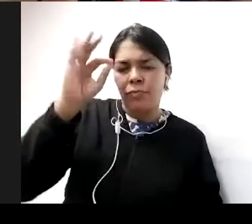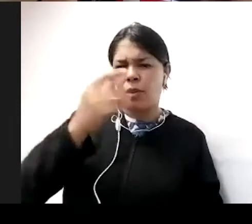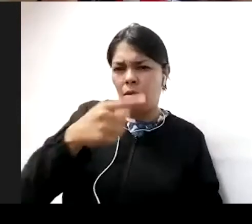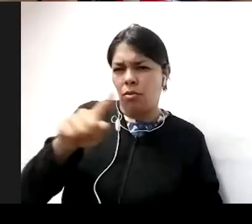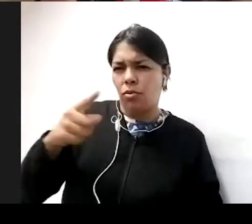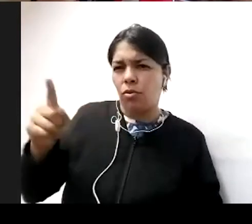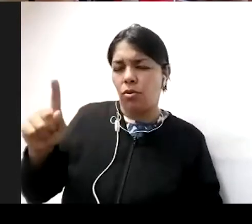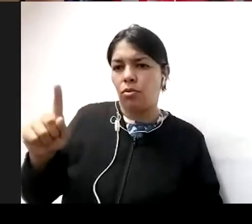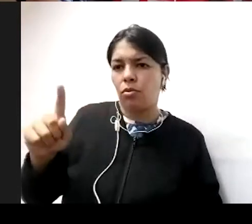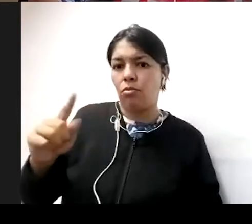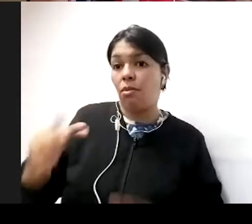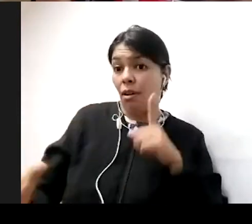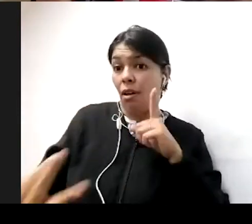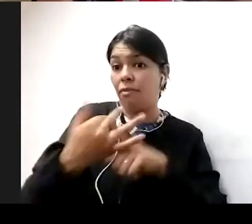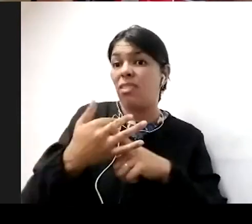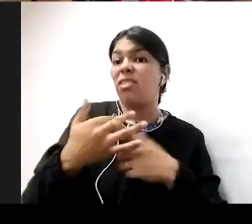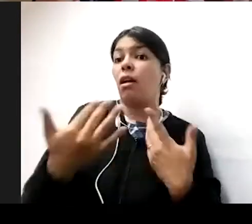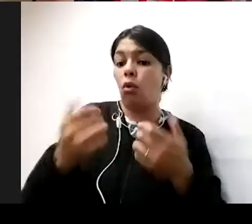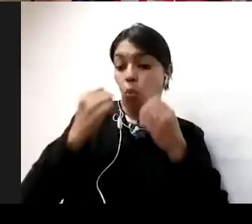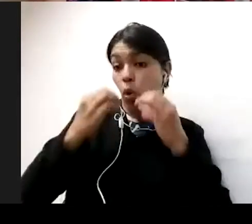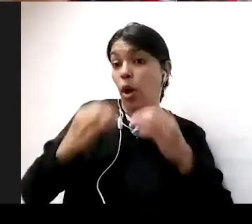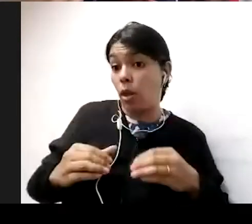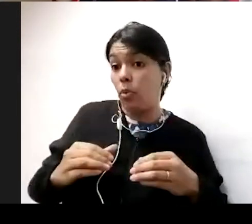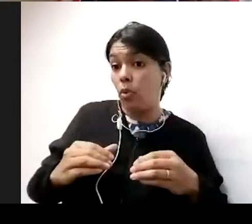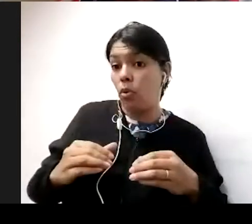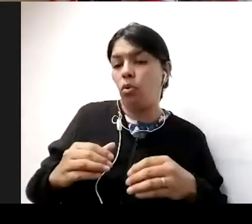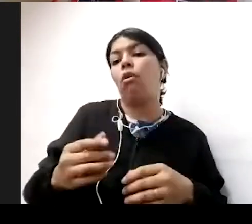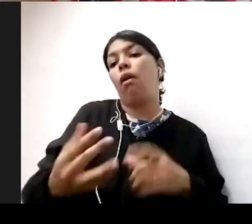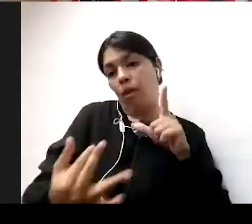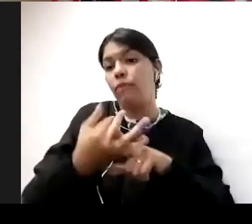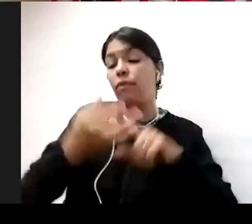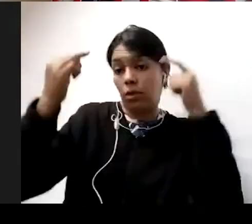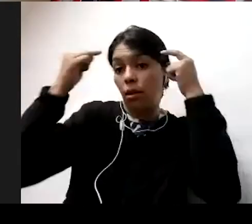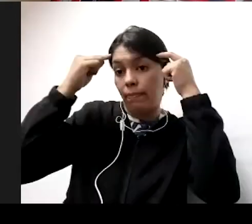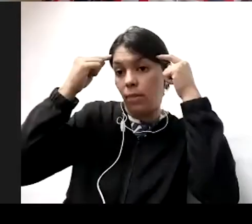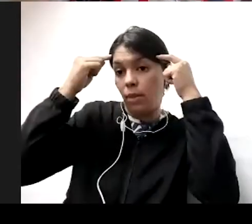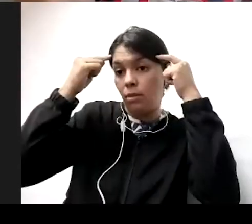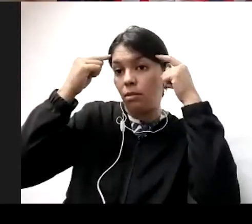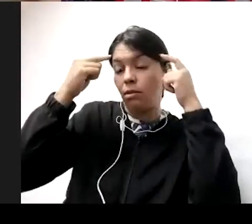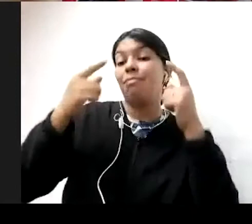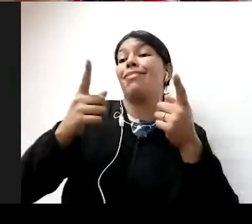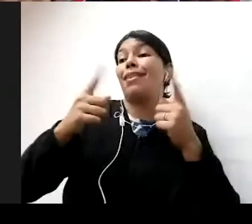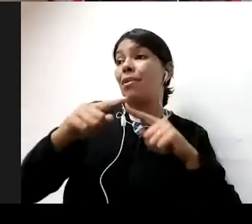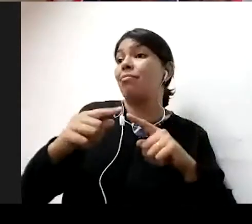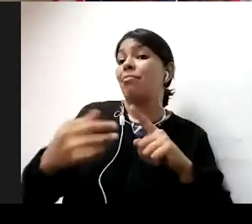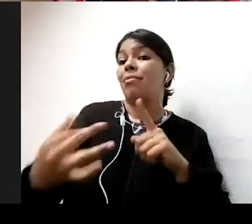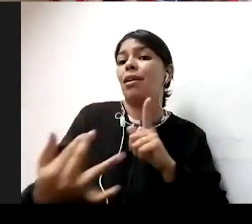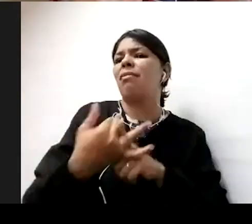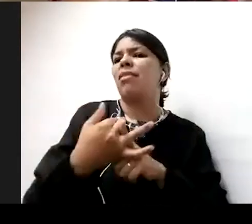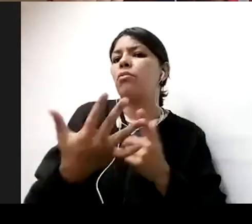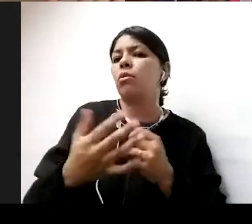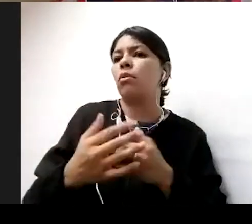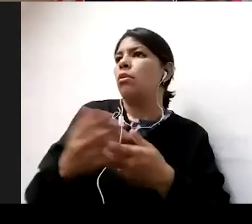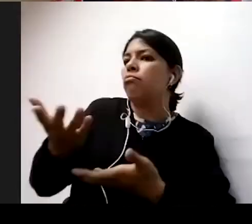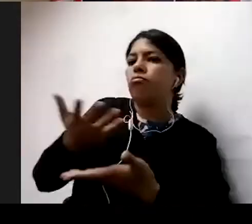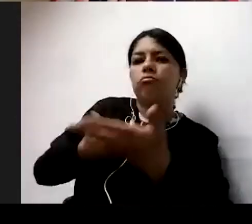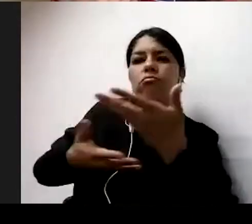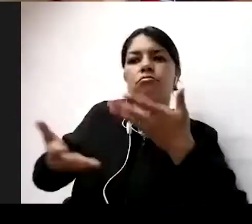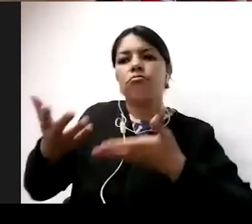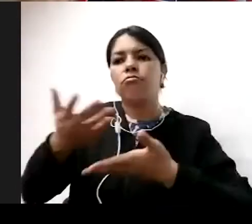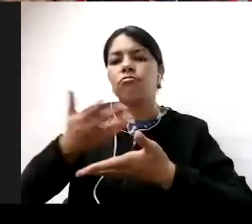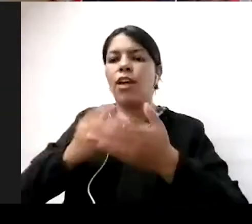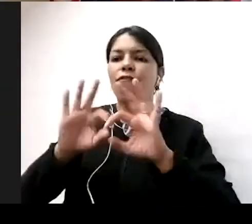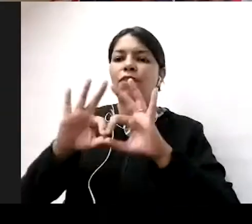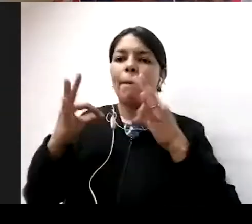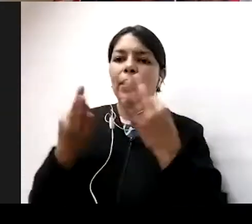de la persona, ni emocional de la persona, sino que afecta cómo la persona se relaciona con sus familias, con sus